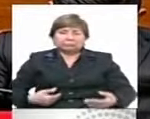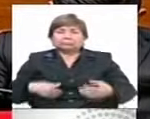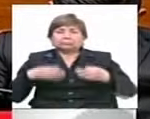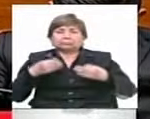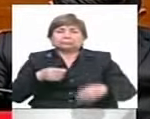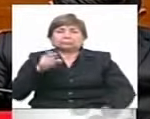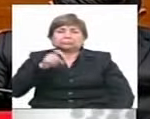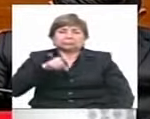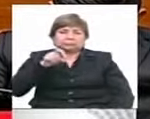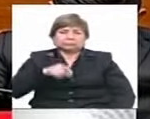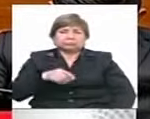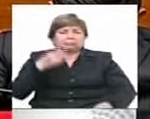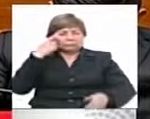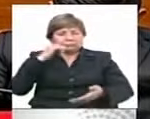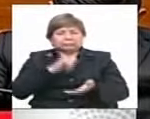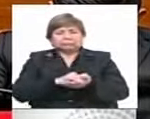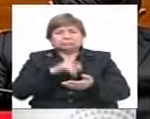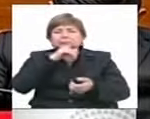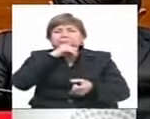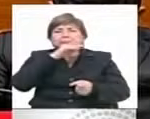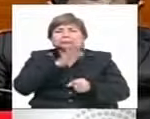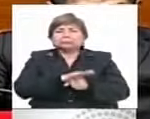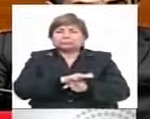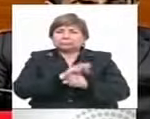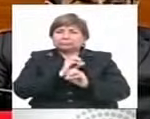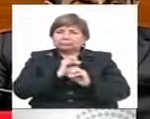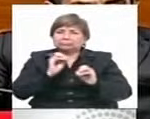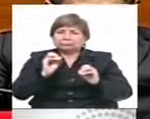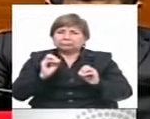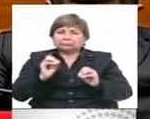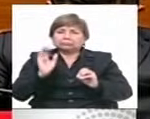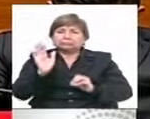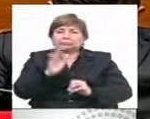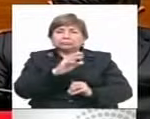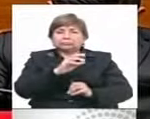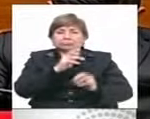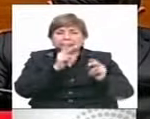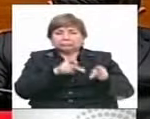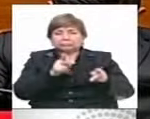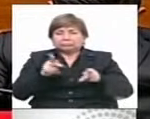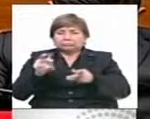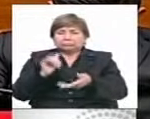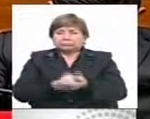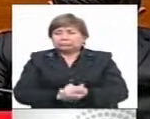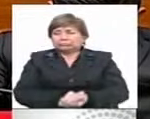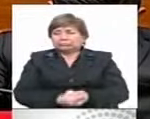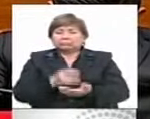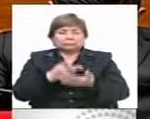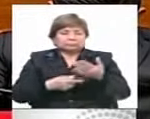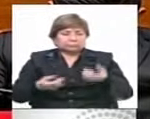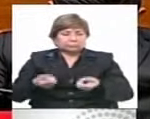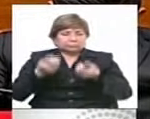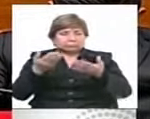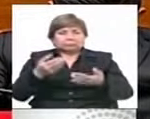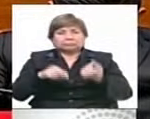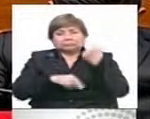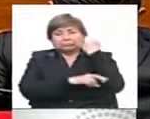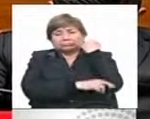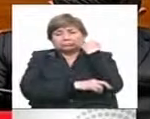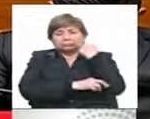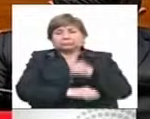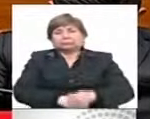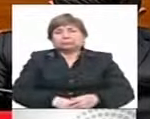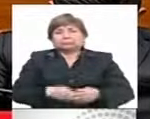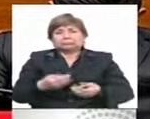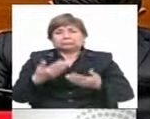que necesita para poder cumplir sin obstáculos su plan de gobierno y generar los cambios que demanda el país.